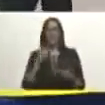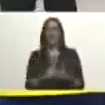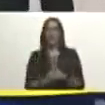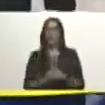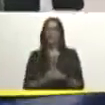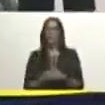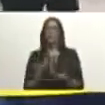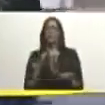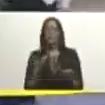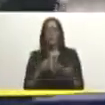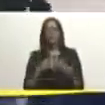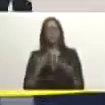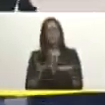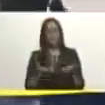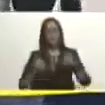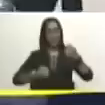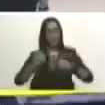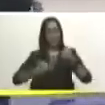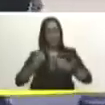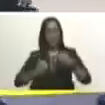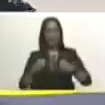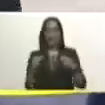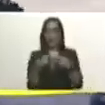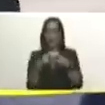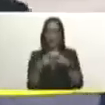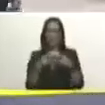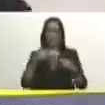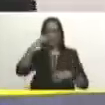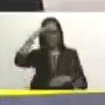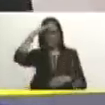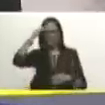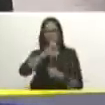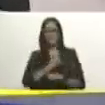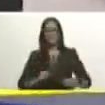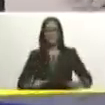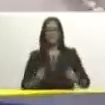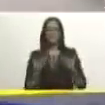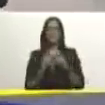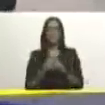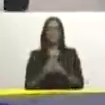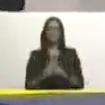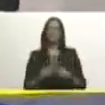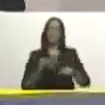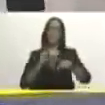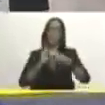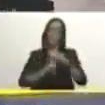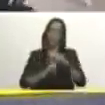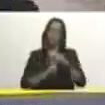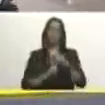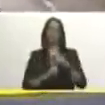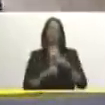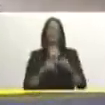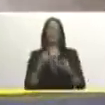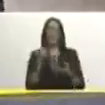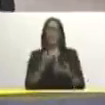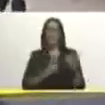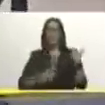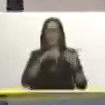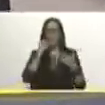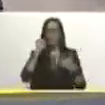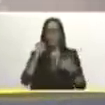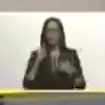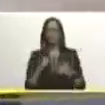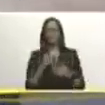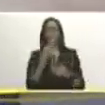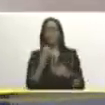componente de la Fuerza Armada Nacional Bolivariana en compañía de la primera combatiente, la doctora Cilia Flores de Maduro, pero también el vicepresidente